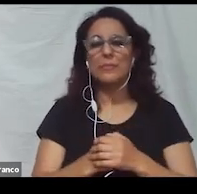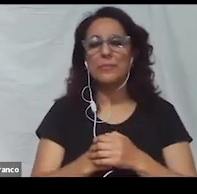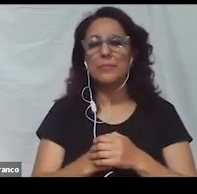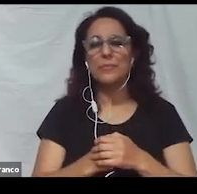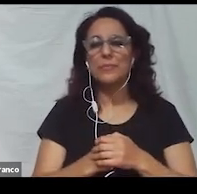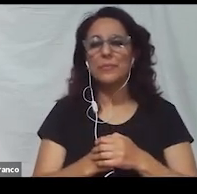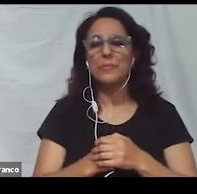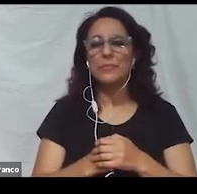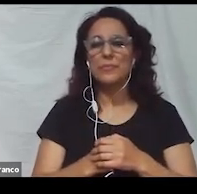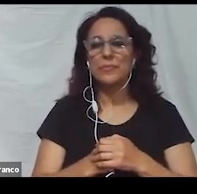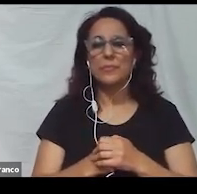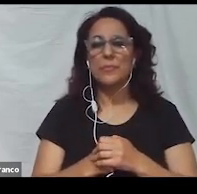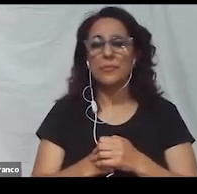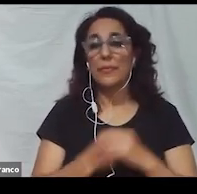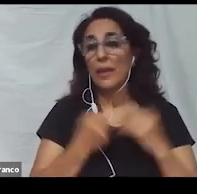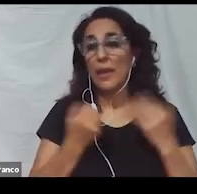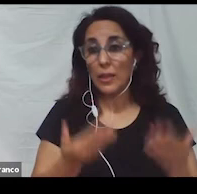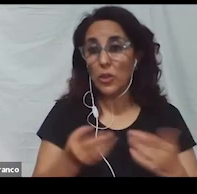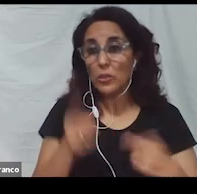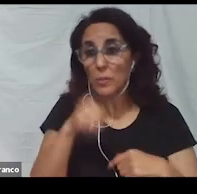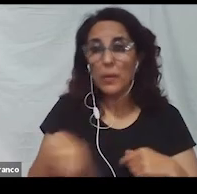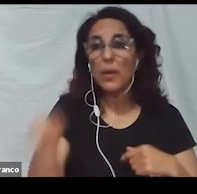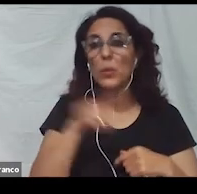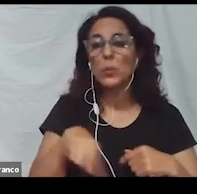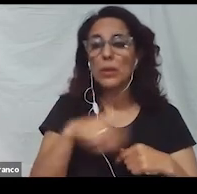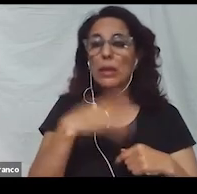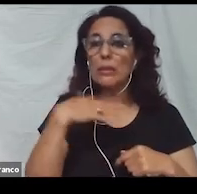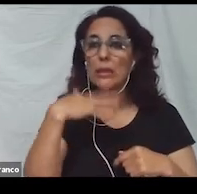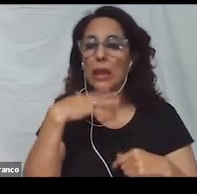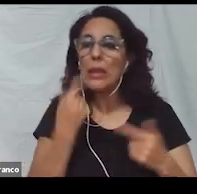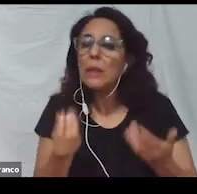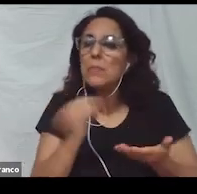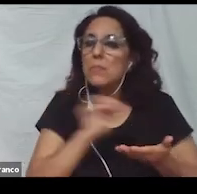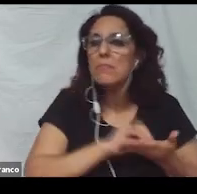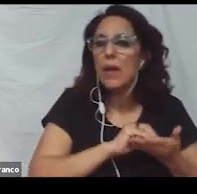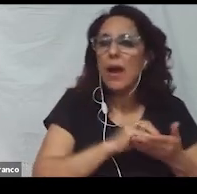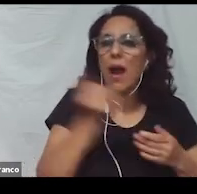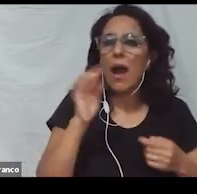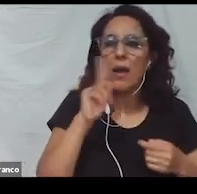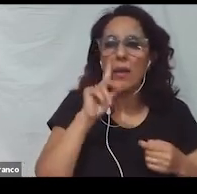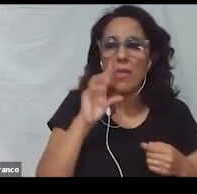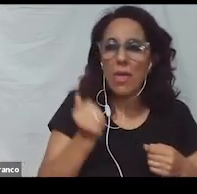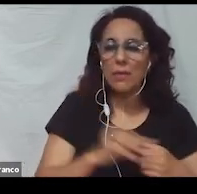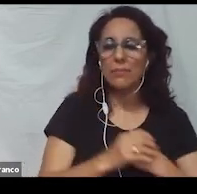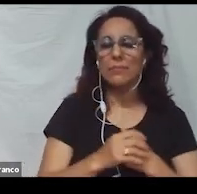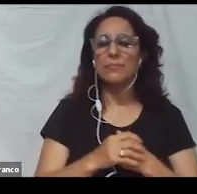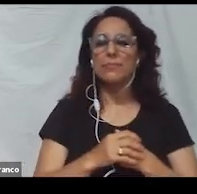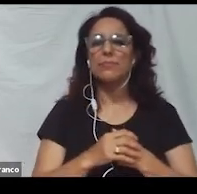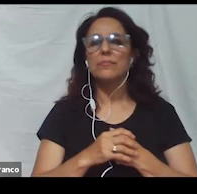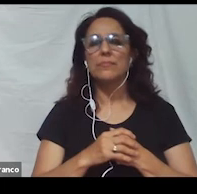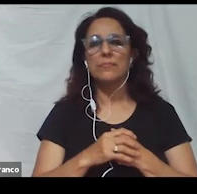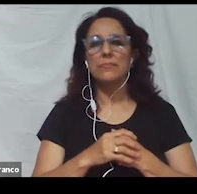va a dar un sentido, como les dije. Entonces, para ustedes poder entender cómo aplicar ARIA, se pueden hacer estas 3